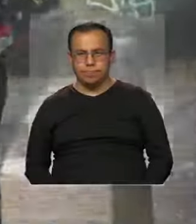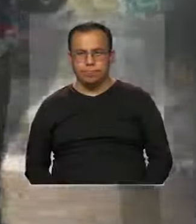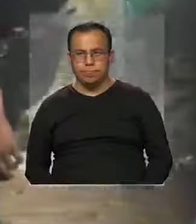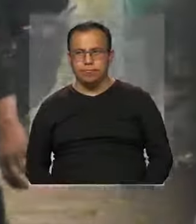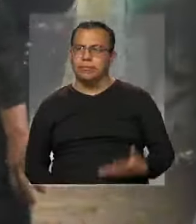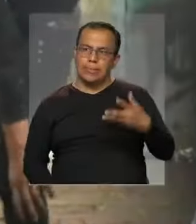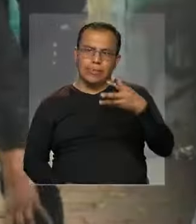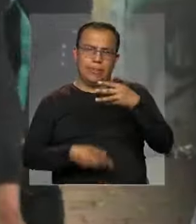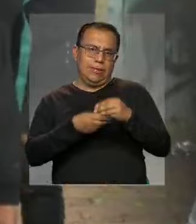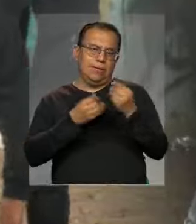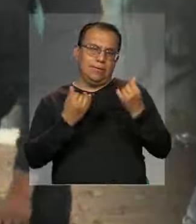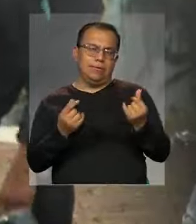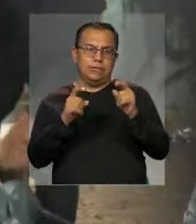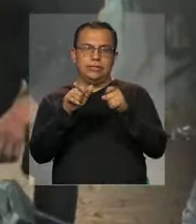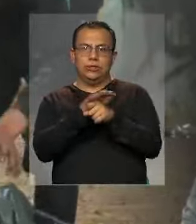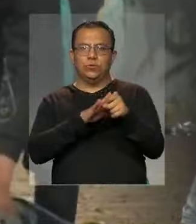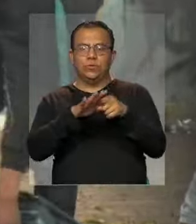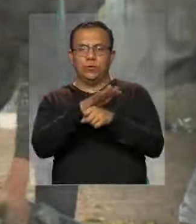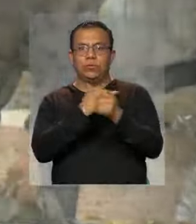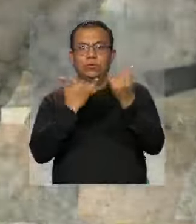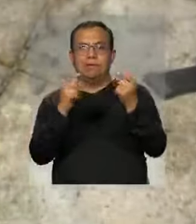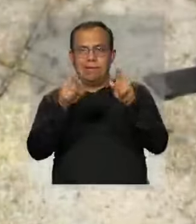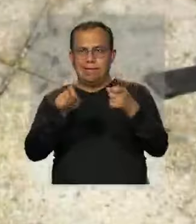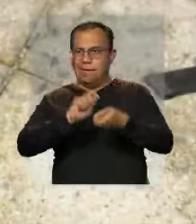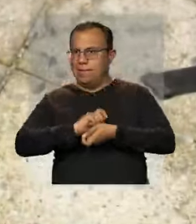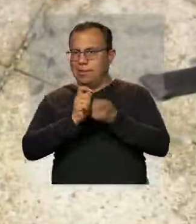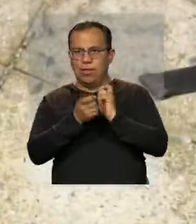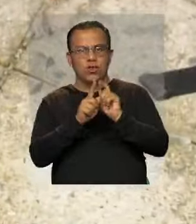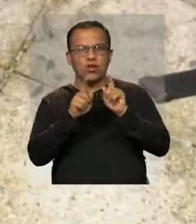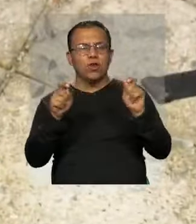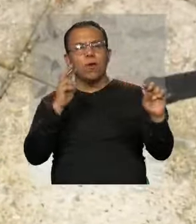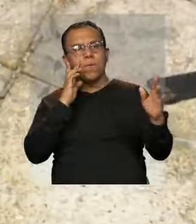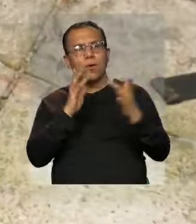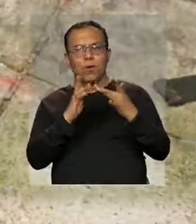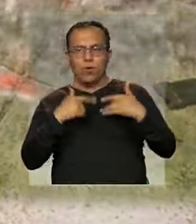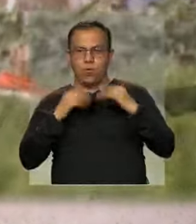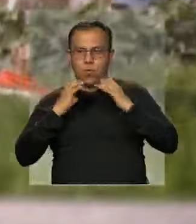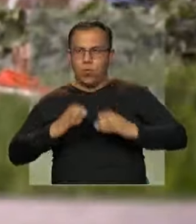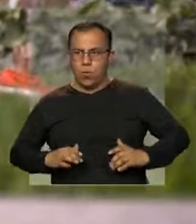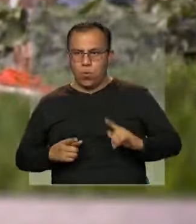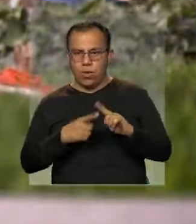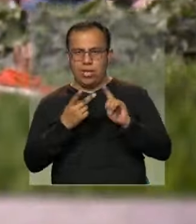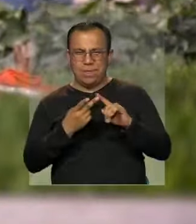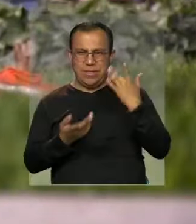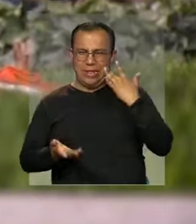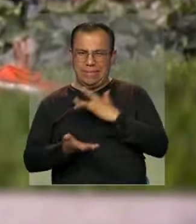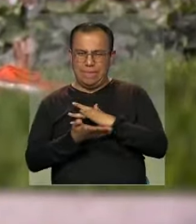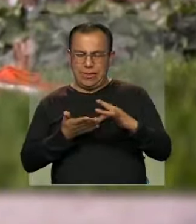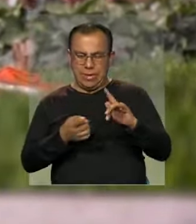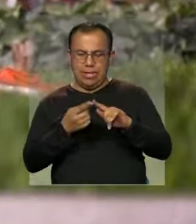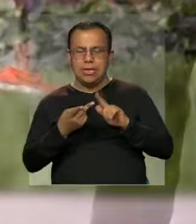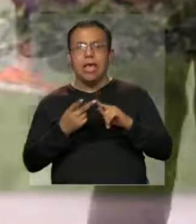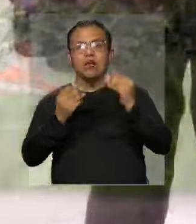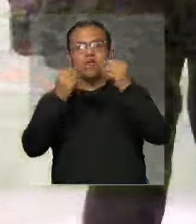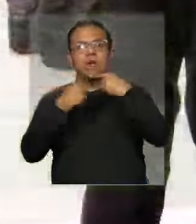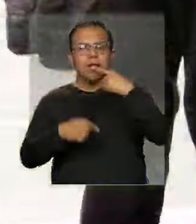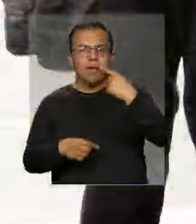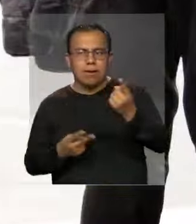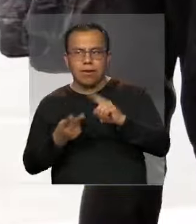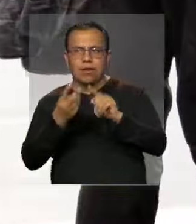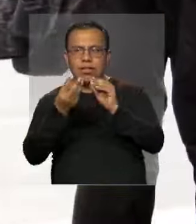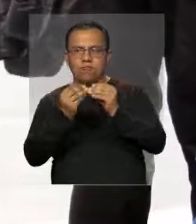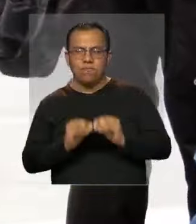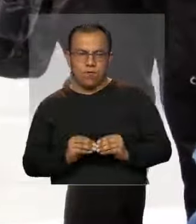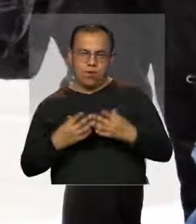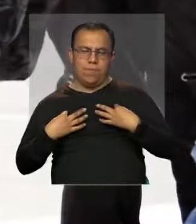Además, cuando esto sucede, deben cambiar la relación que tienen con su cuerpo, con su higiene, su lenguaje y hasta con su forma